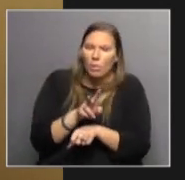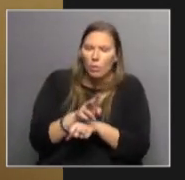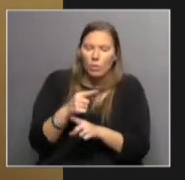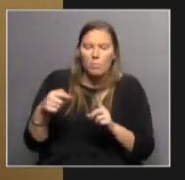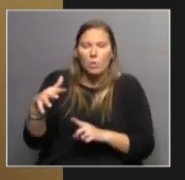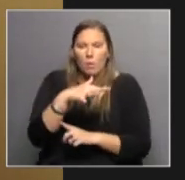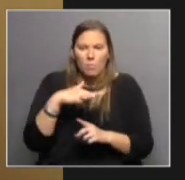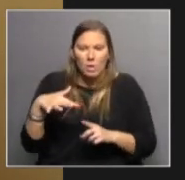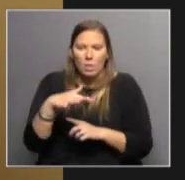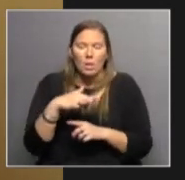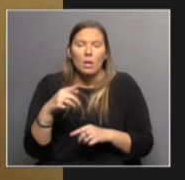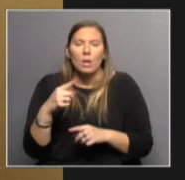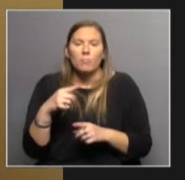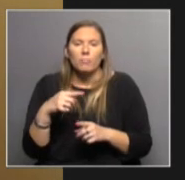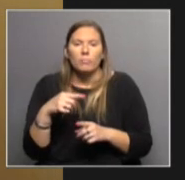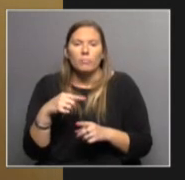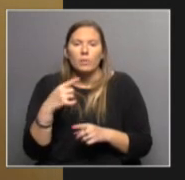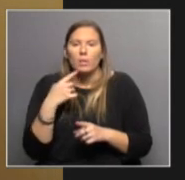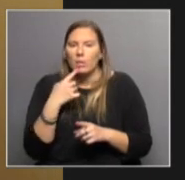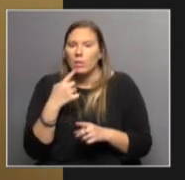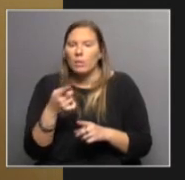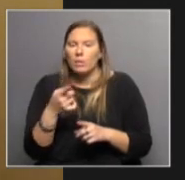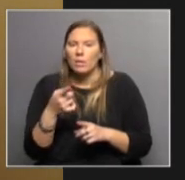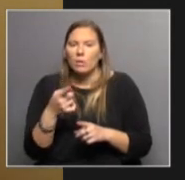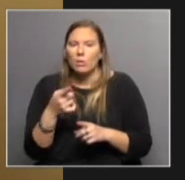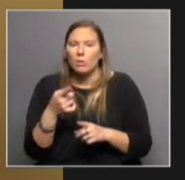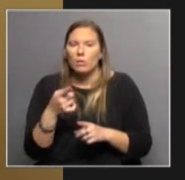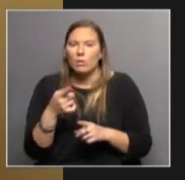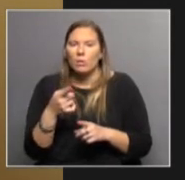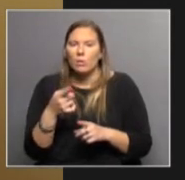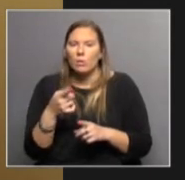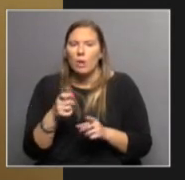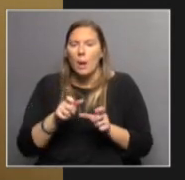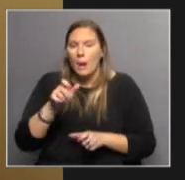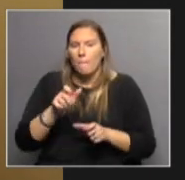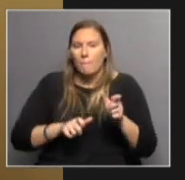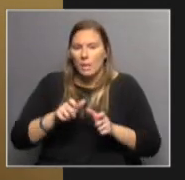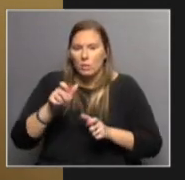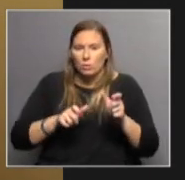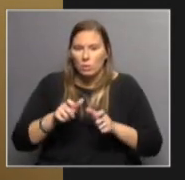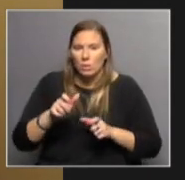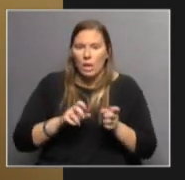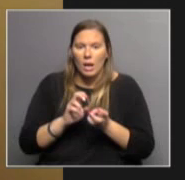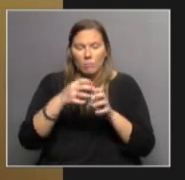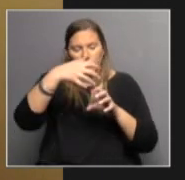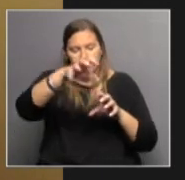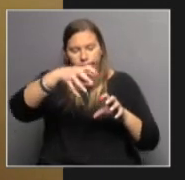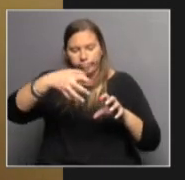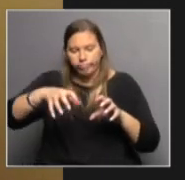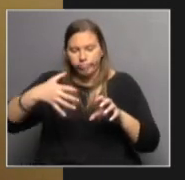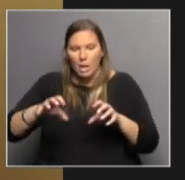Y lo que dijeron mucho era que las personas suelen clasificar sus